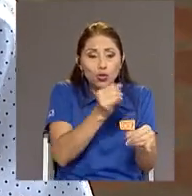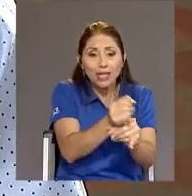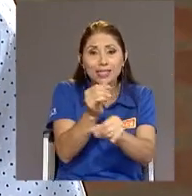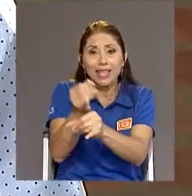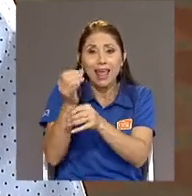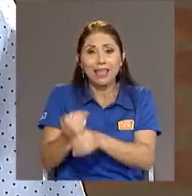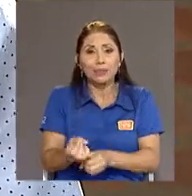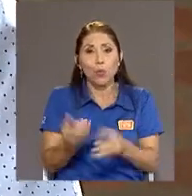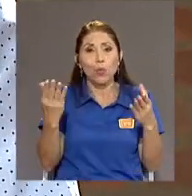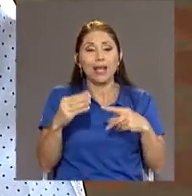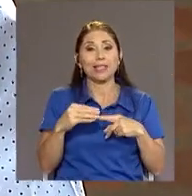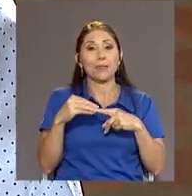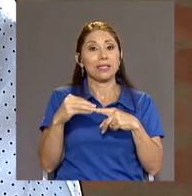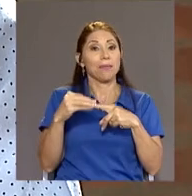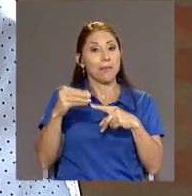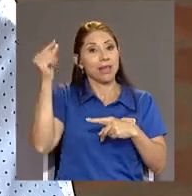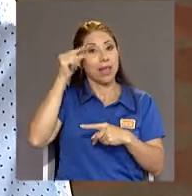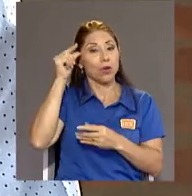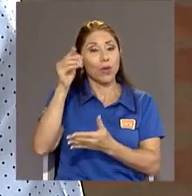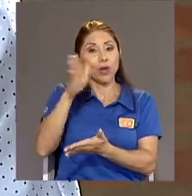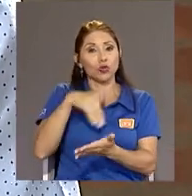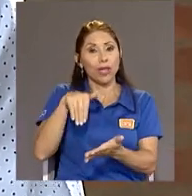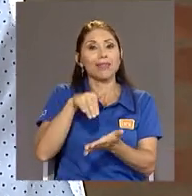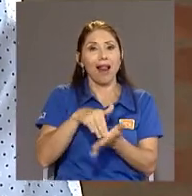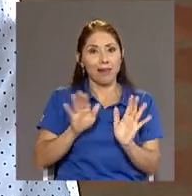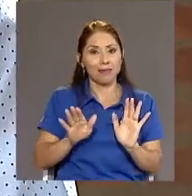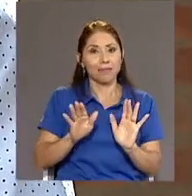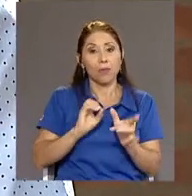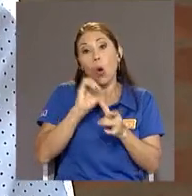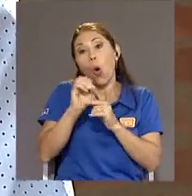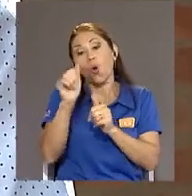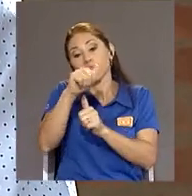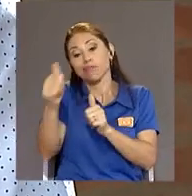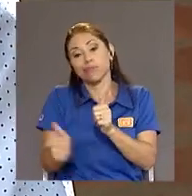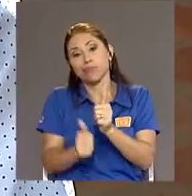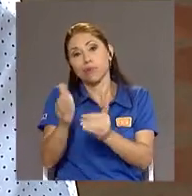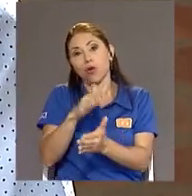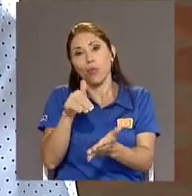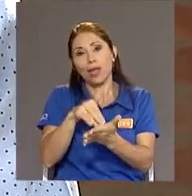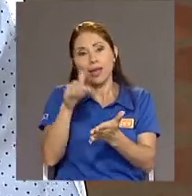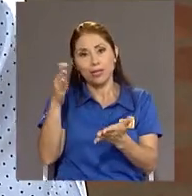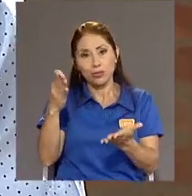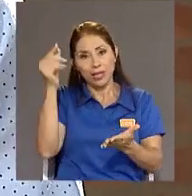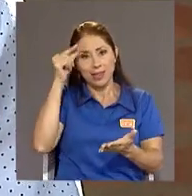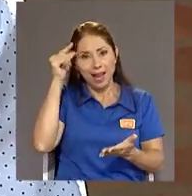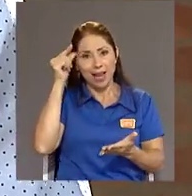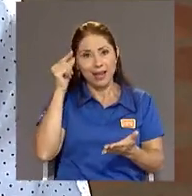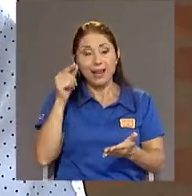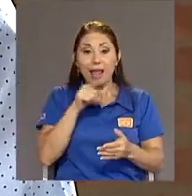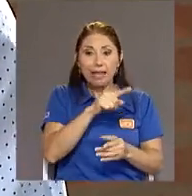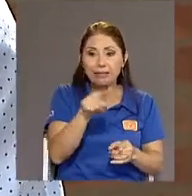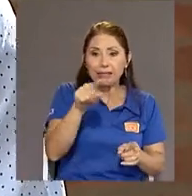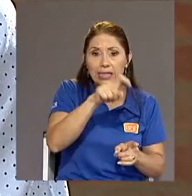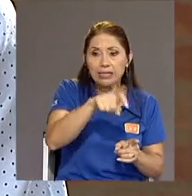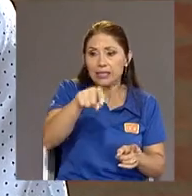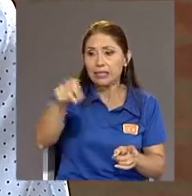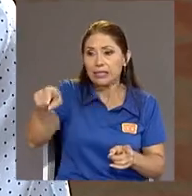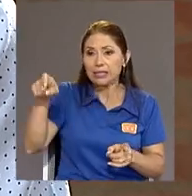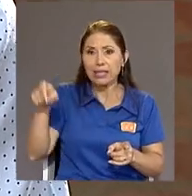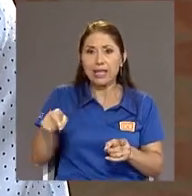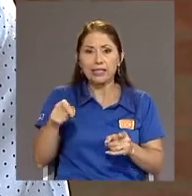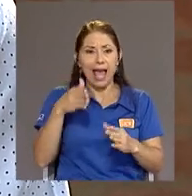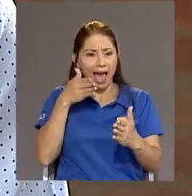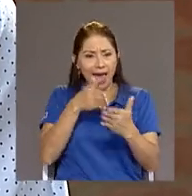gobierno central o aquellas que están bajo la órbita del gobierno central, y atacar precisamente esas necesidades o potenciar